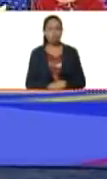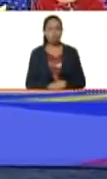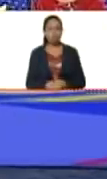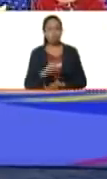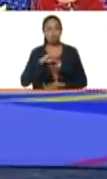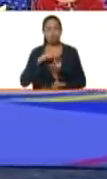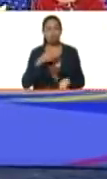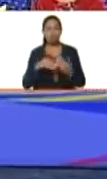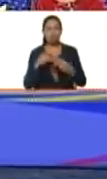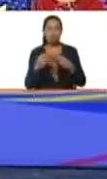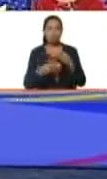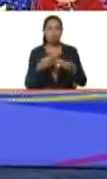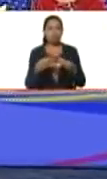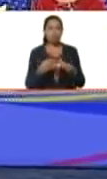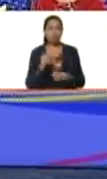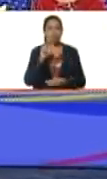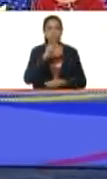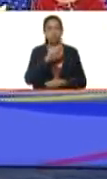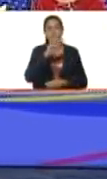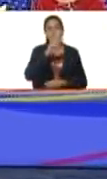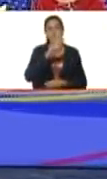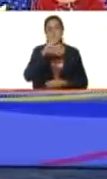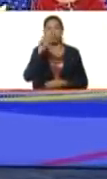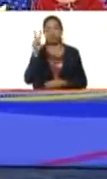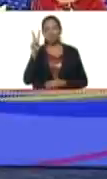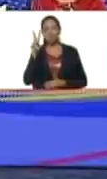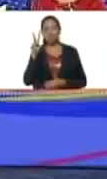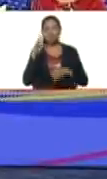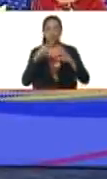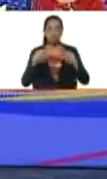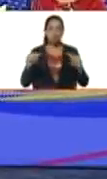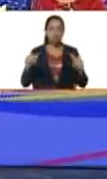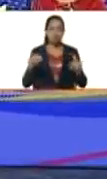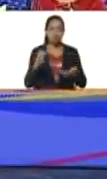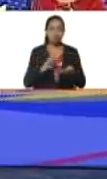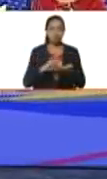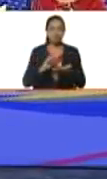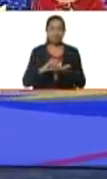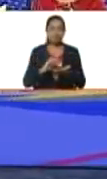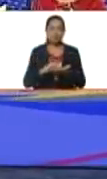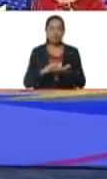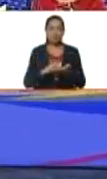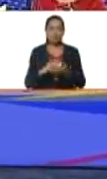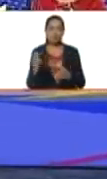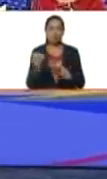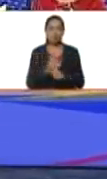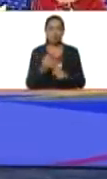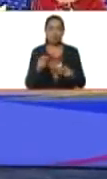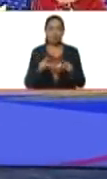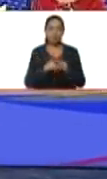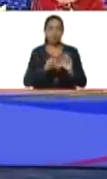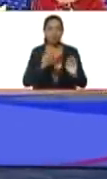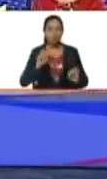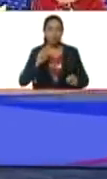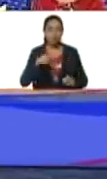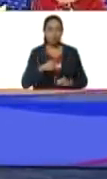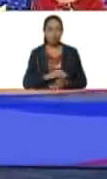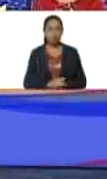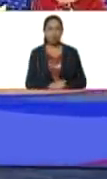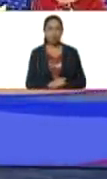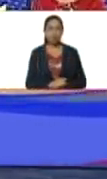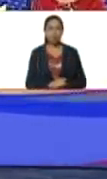Nosotros podemos, en los 352 territorios en Miranda, conseguir